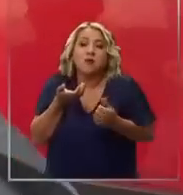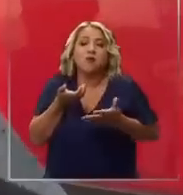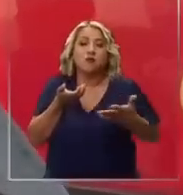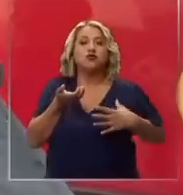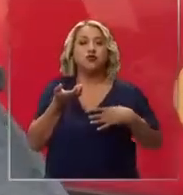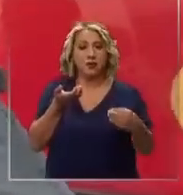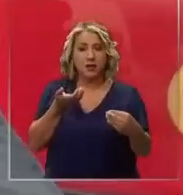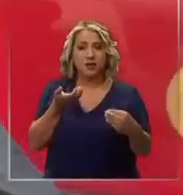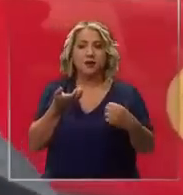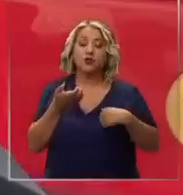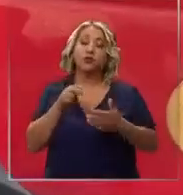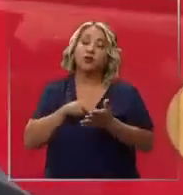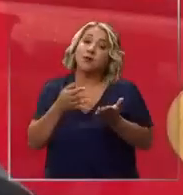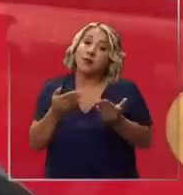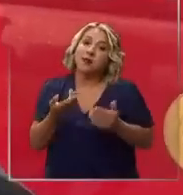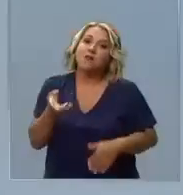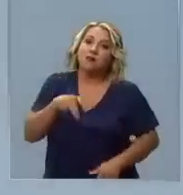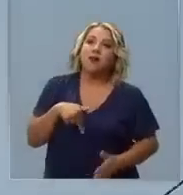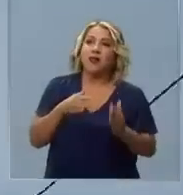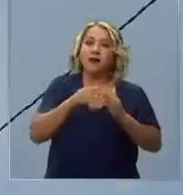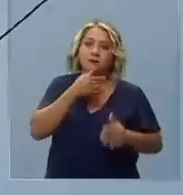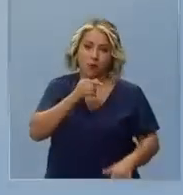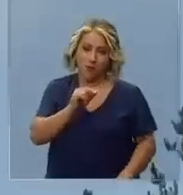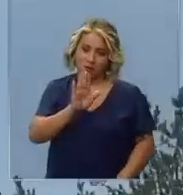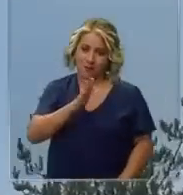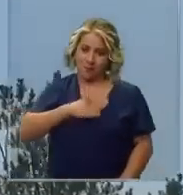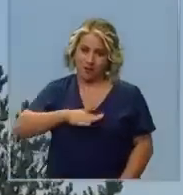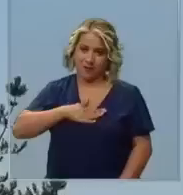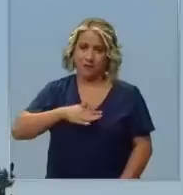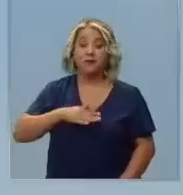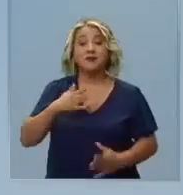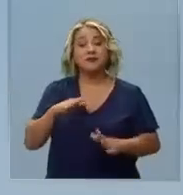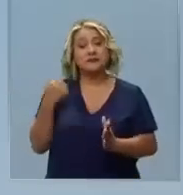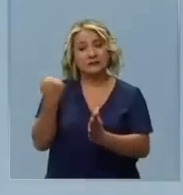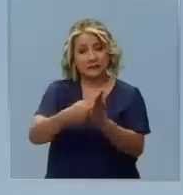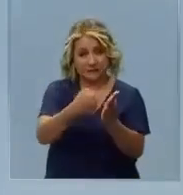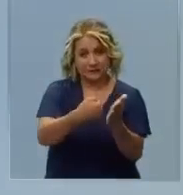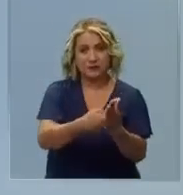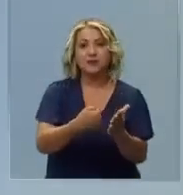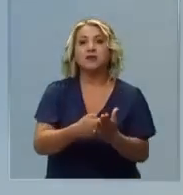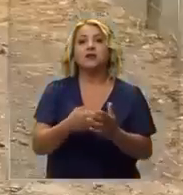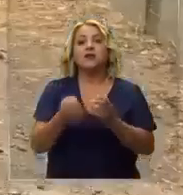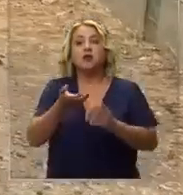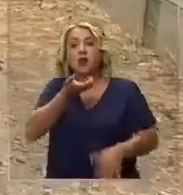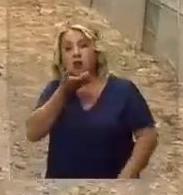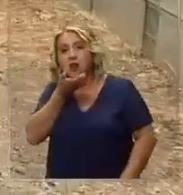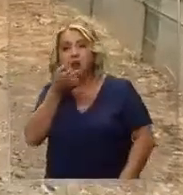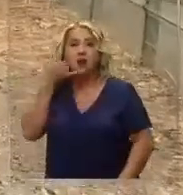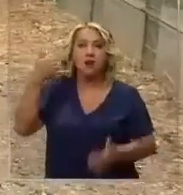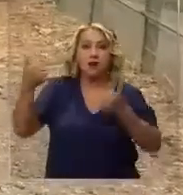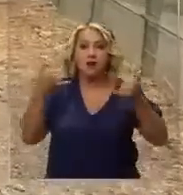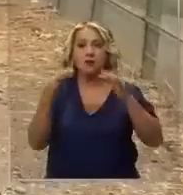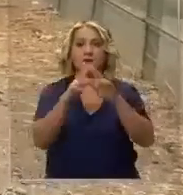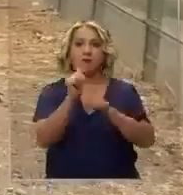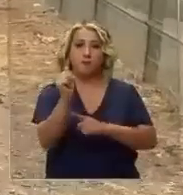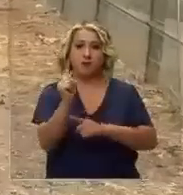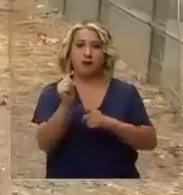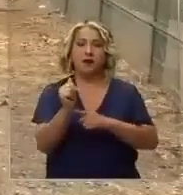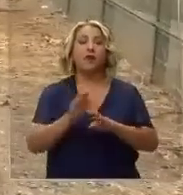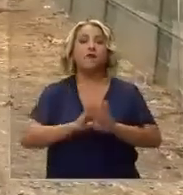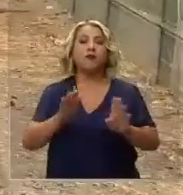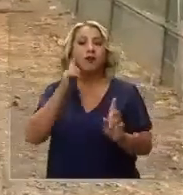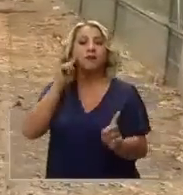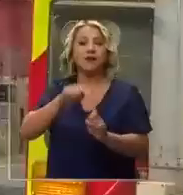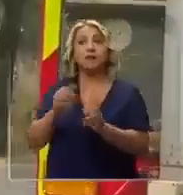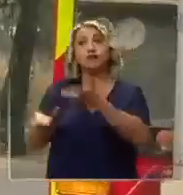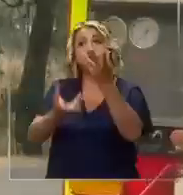También te estoy esperando llegar a la casita luego. La batalla sigue en pie. Mientras pueden, se comunican con sus seres queridos, aguardando finalizar la